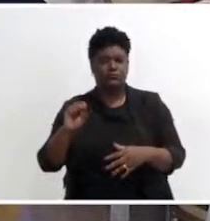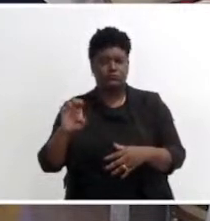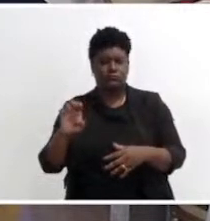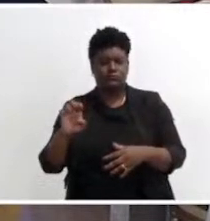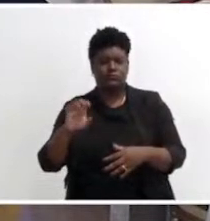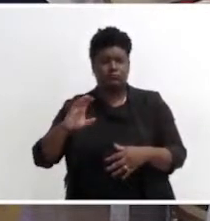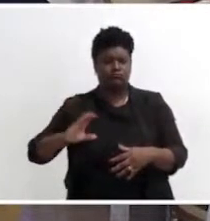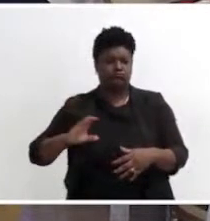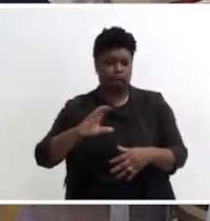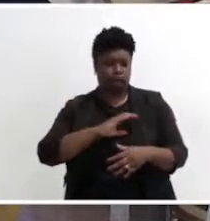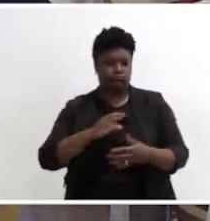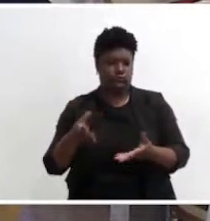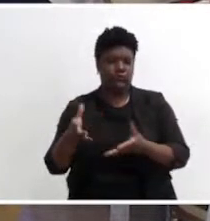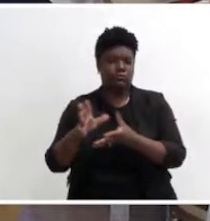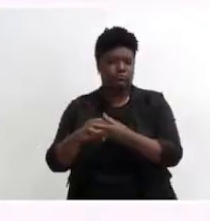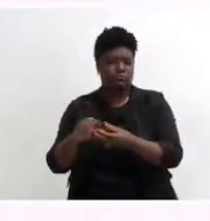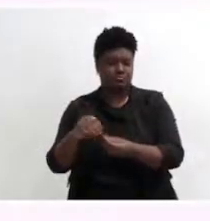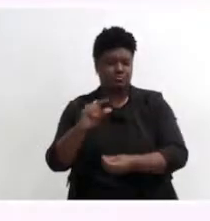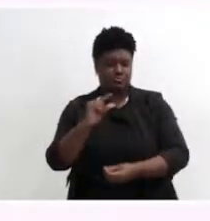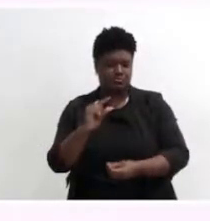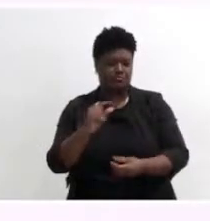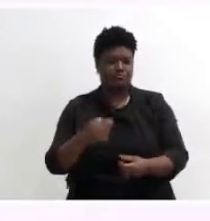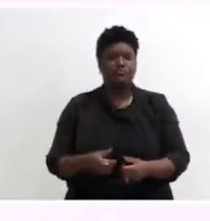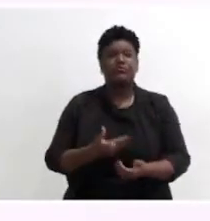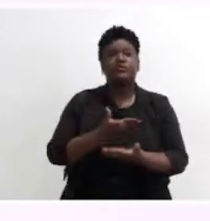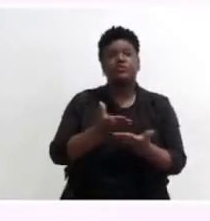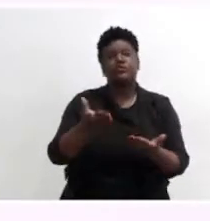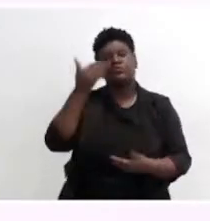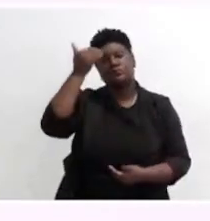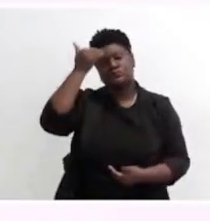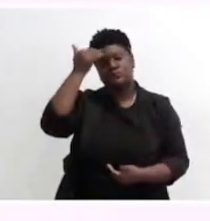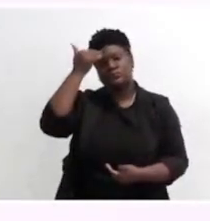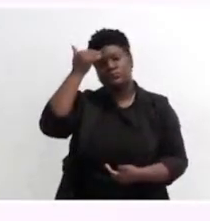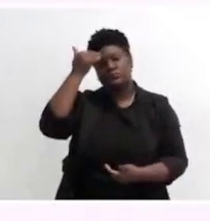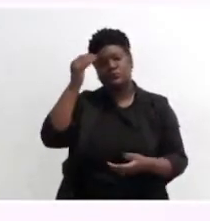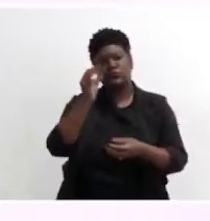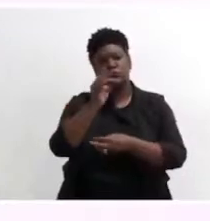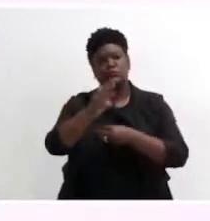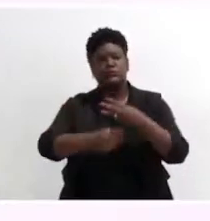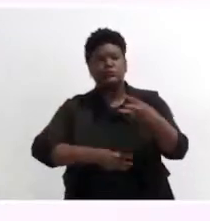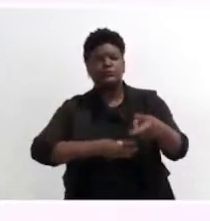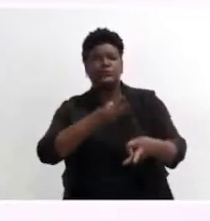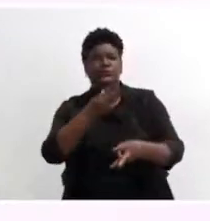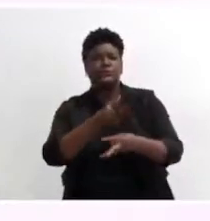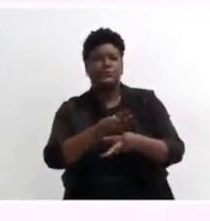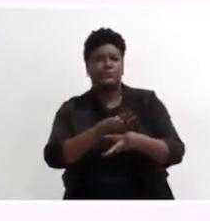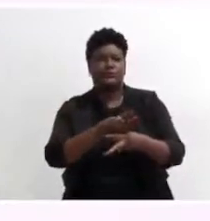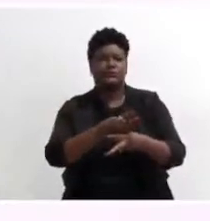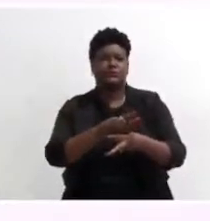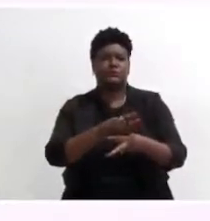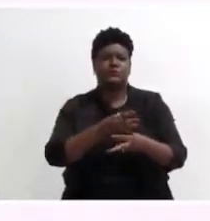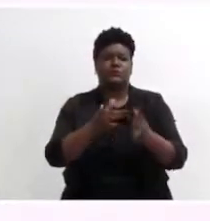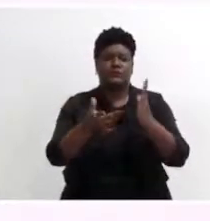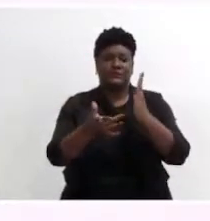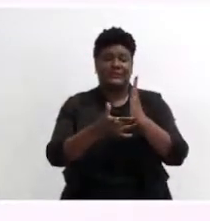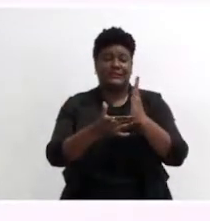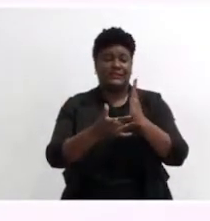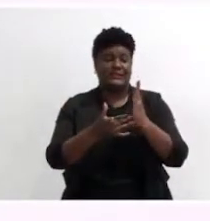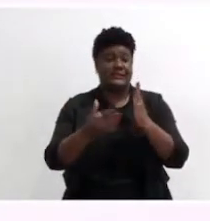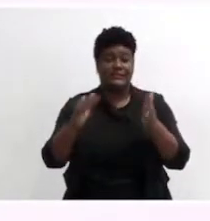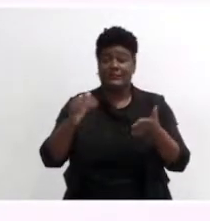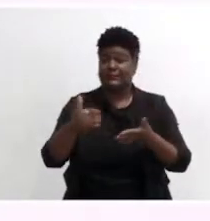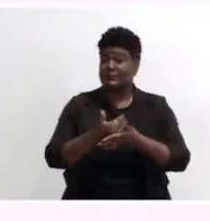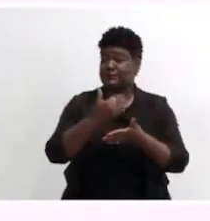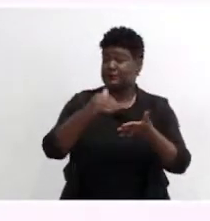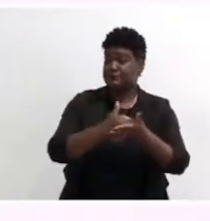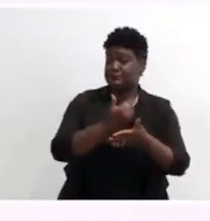comentó un poco. Como ustedes bien saben, en un mundo que cada vez está más digitalizado, los semiconductores